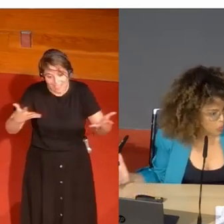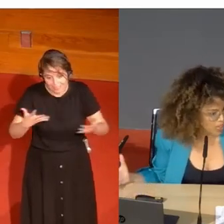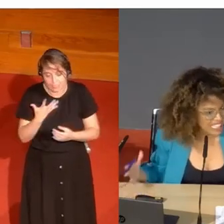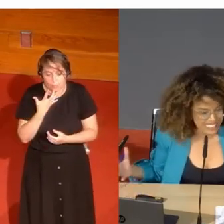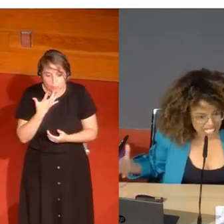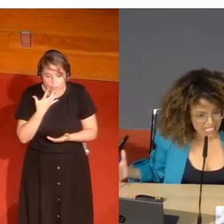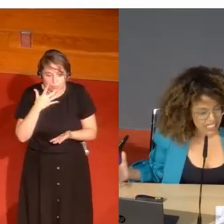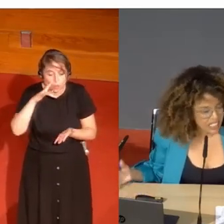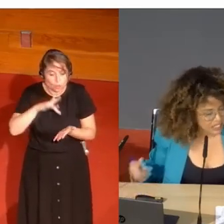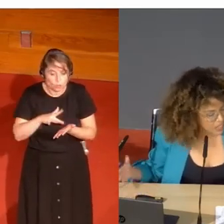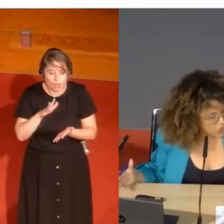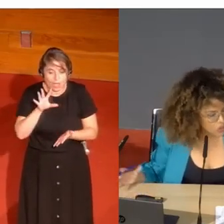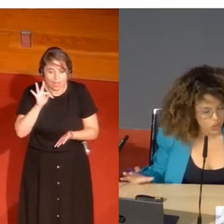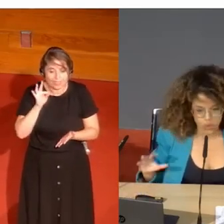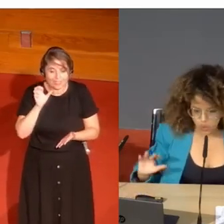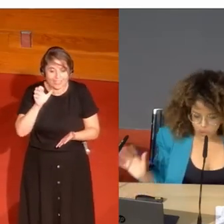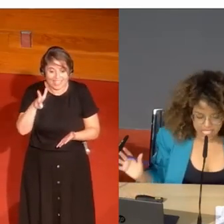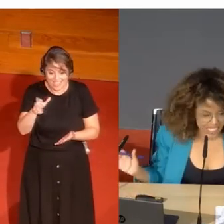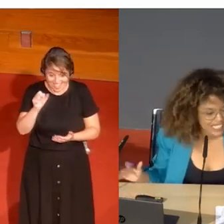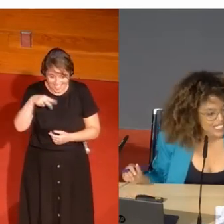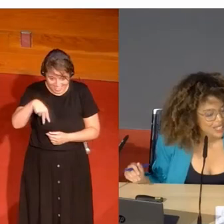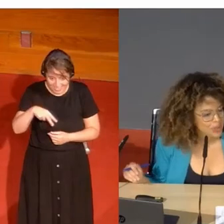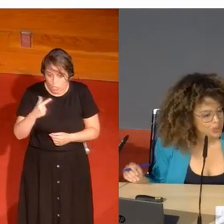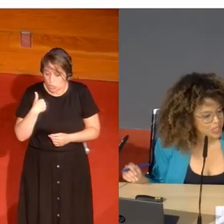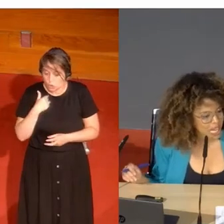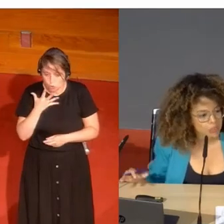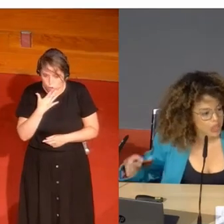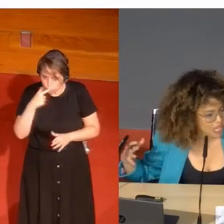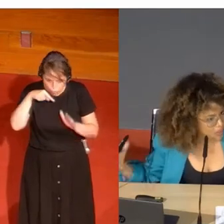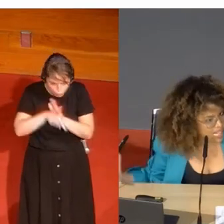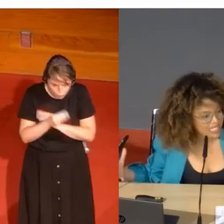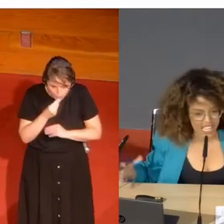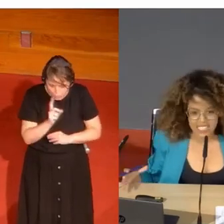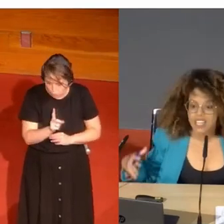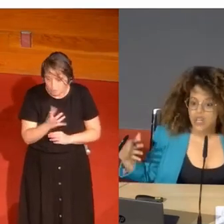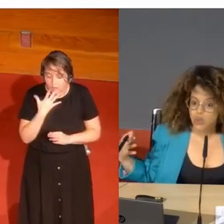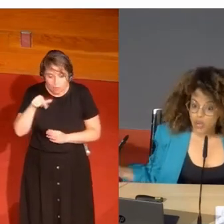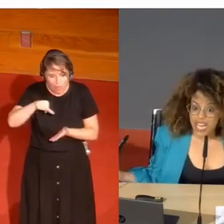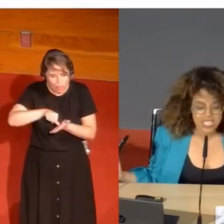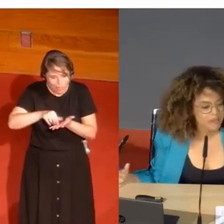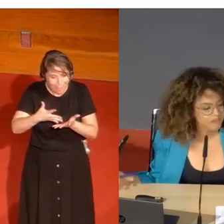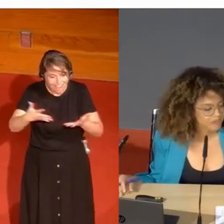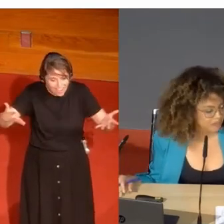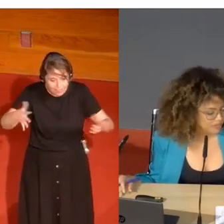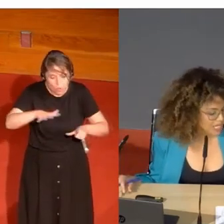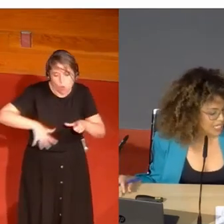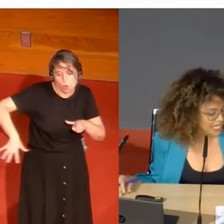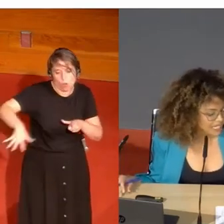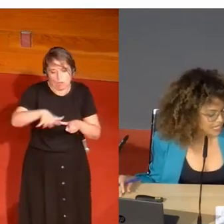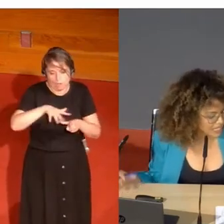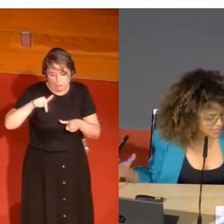por ejemplo ocurre en Terán entiendo yo no conozco Irán en profundidad Pero es verdad que hay lugares